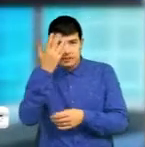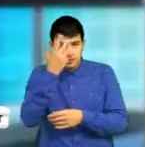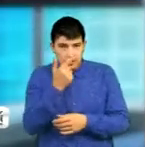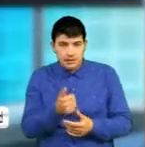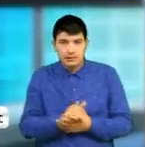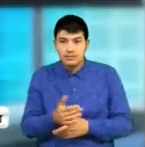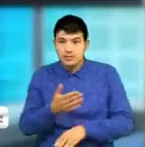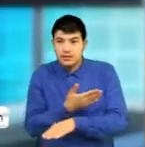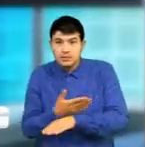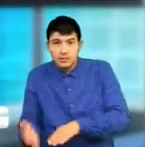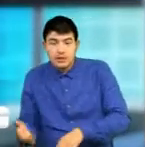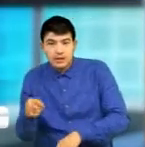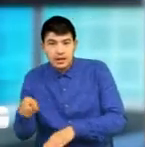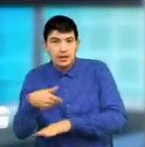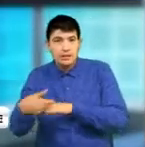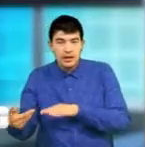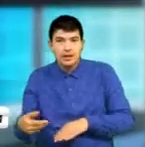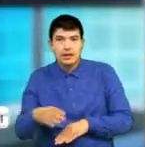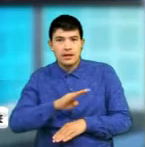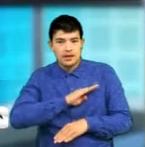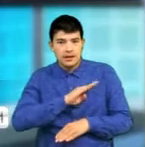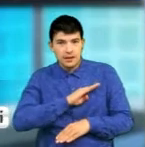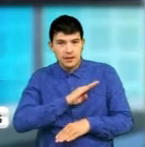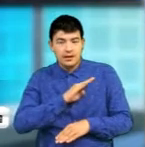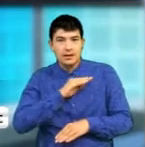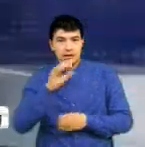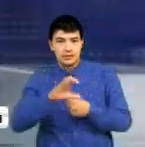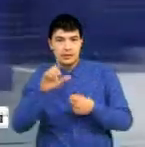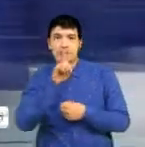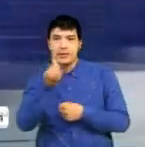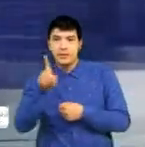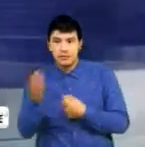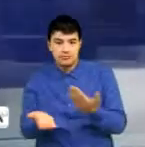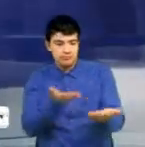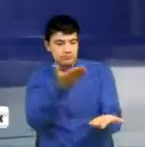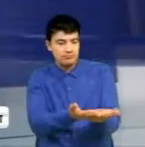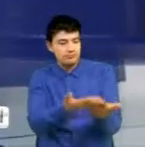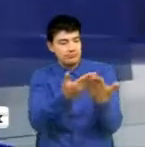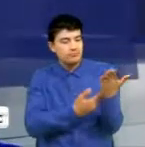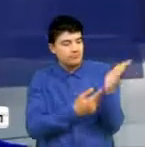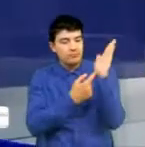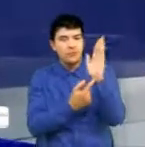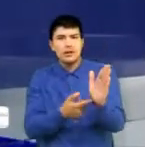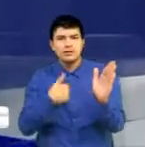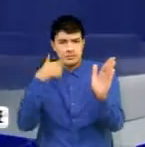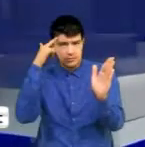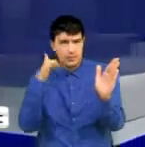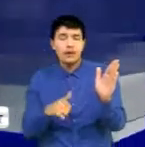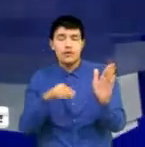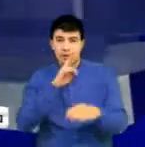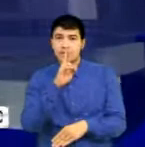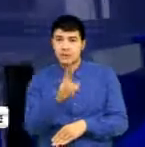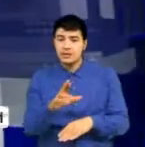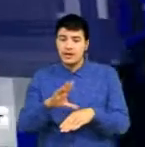esta petición, el alcalde de la ciudad le entregó su solicitud. Yo creo que con esta respuesta del